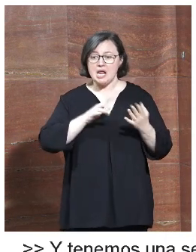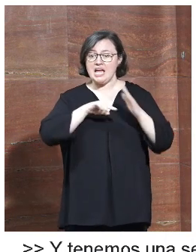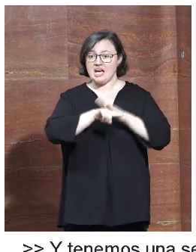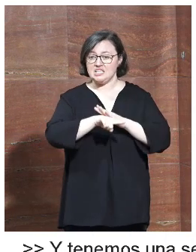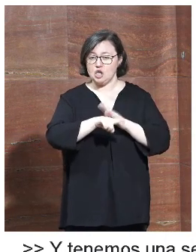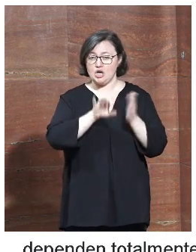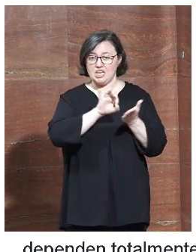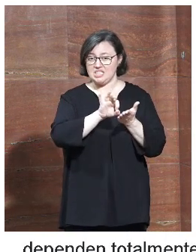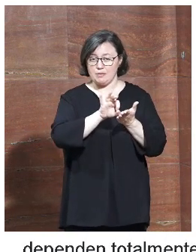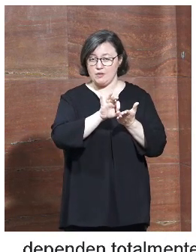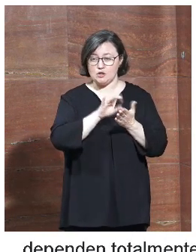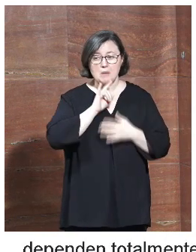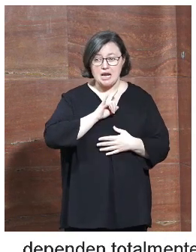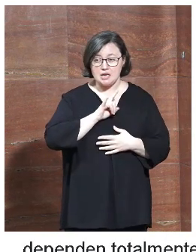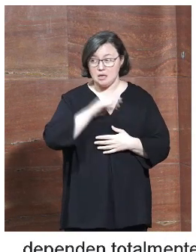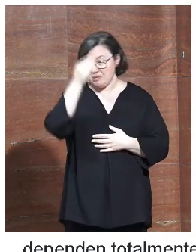gestionar estos recursos.